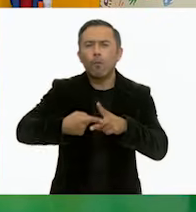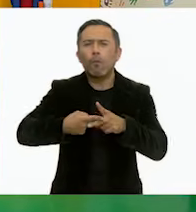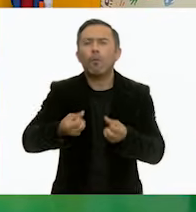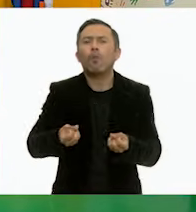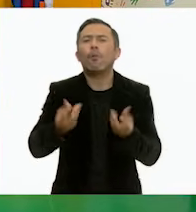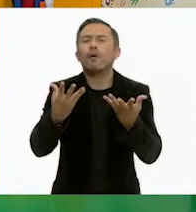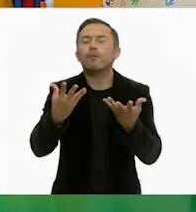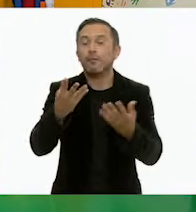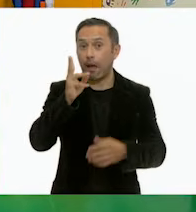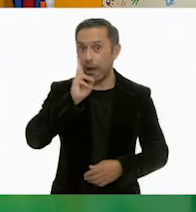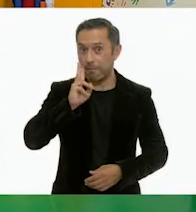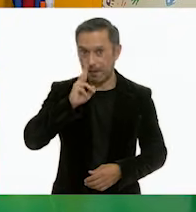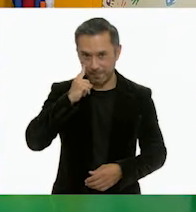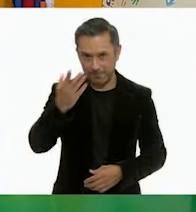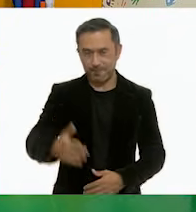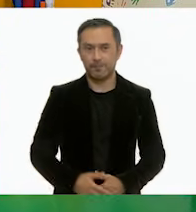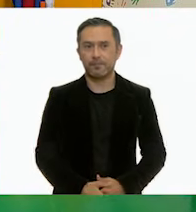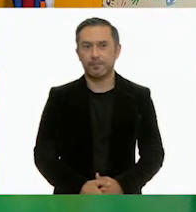Vamos a comenzar.